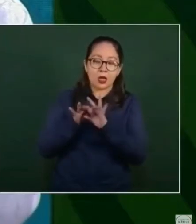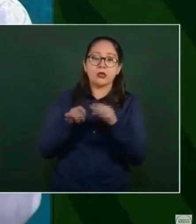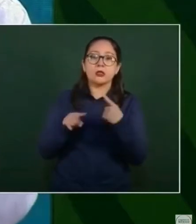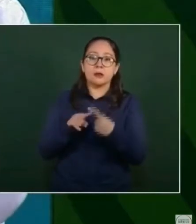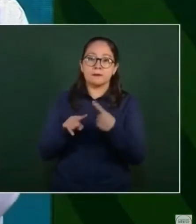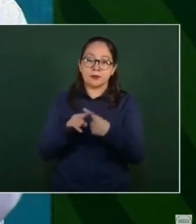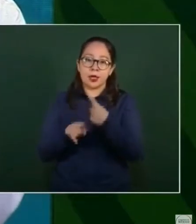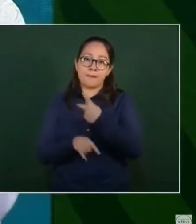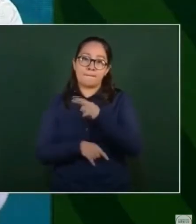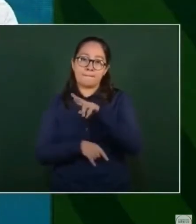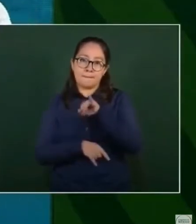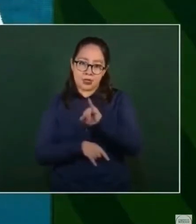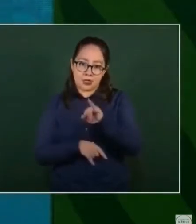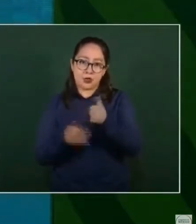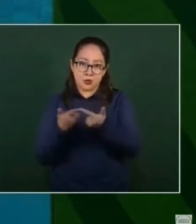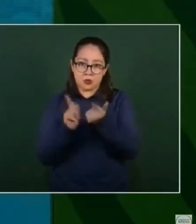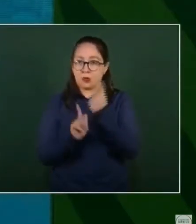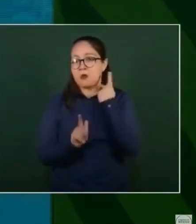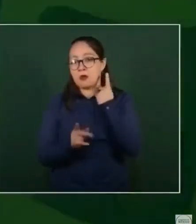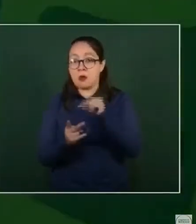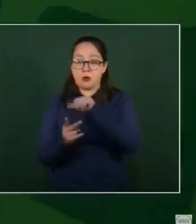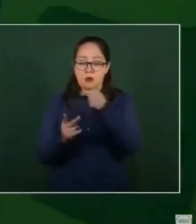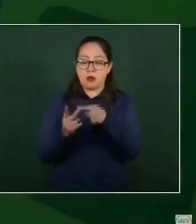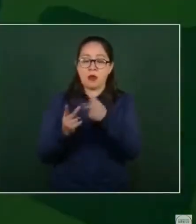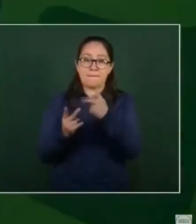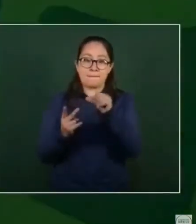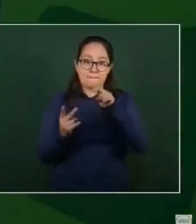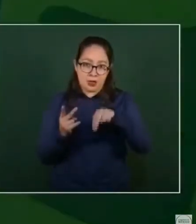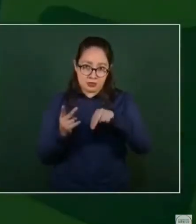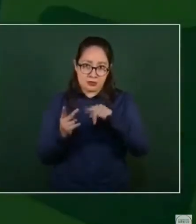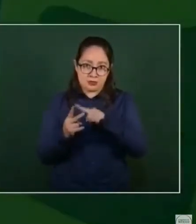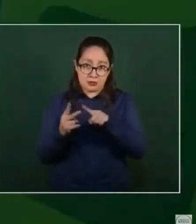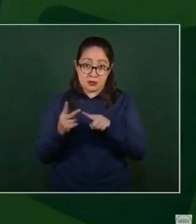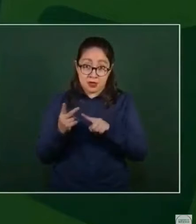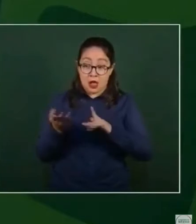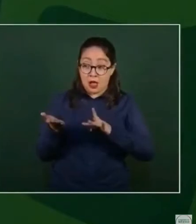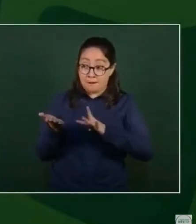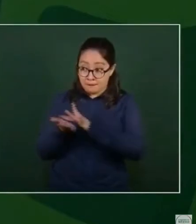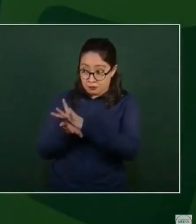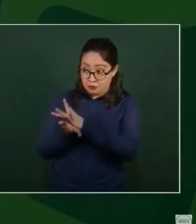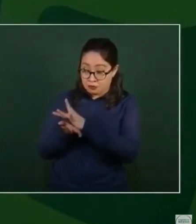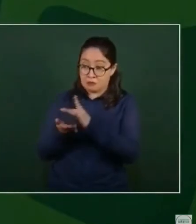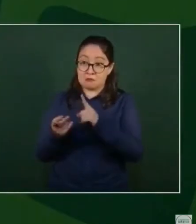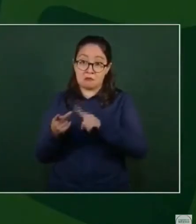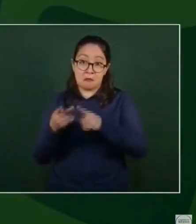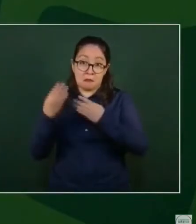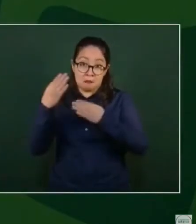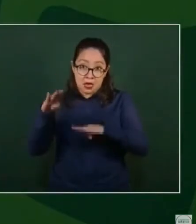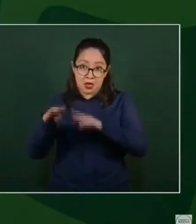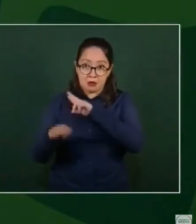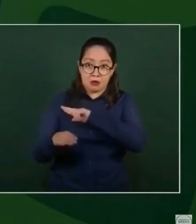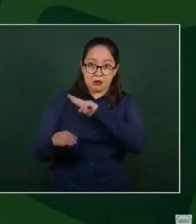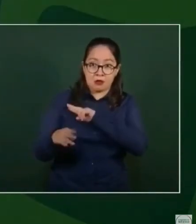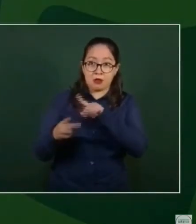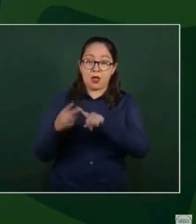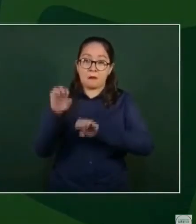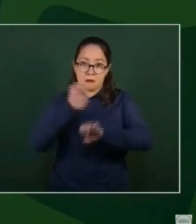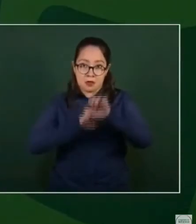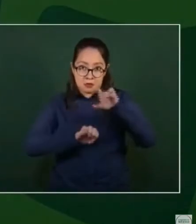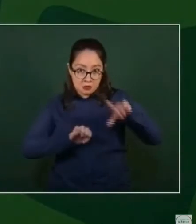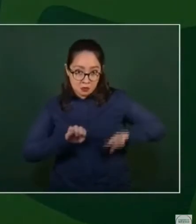el PAN respaldó el proyecto de Salinas de privatizar bancos, empresas